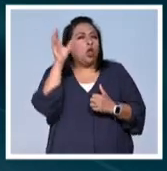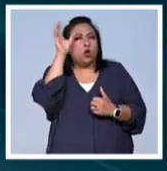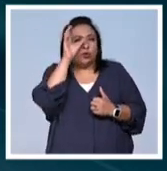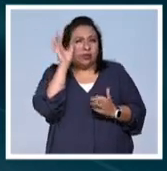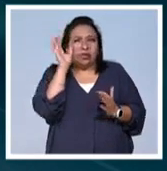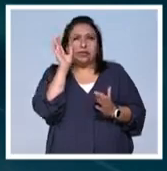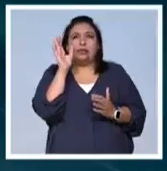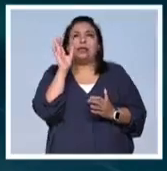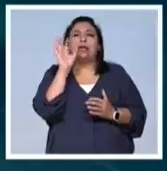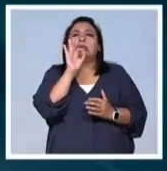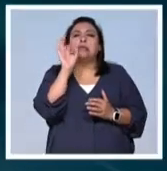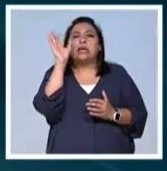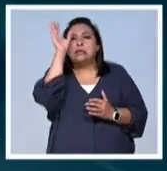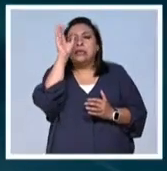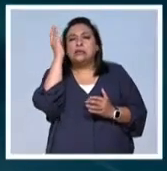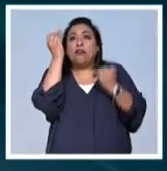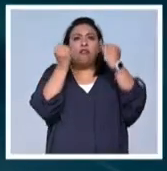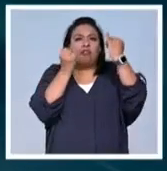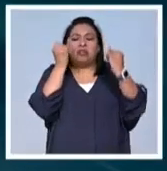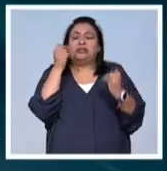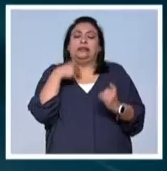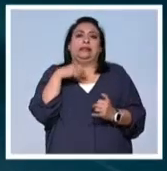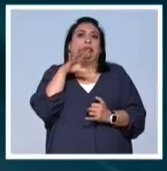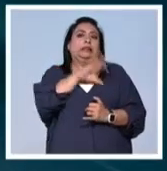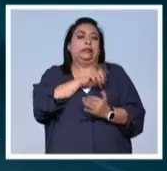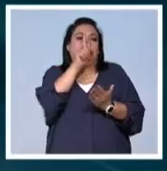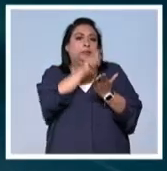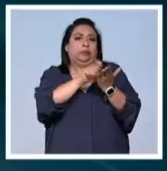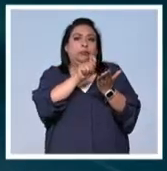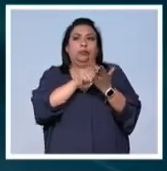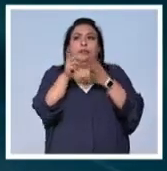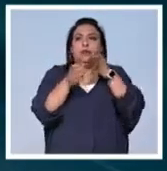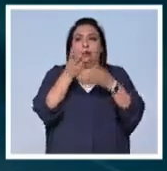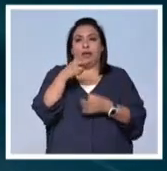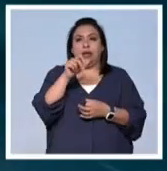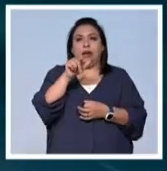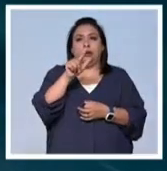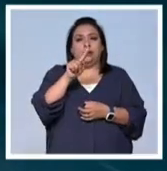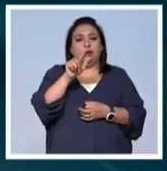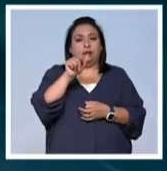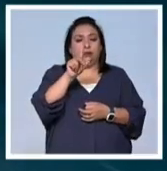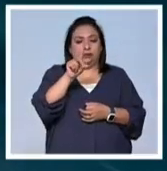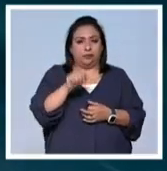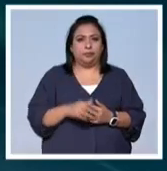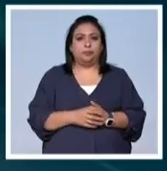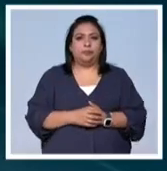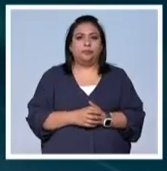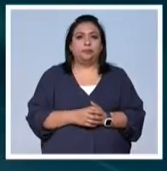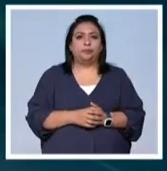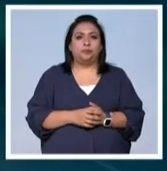ciencia aunque sea ciencia fantástica me encanta poner ciencia Noticias 22 Alberto Aranda